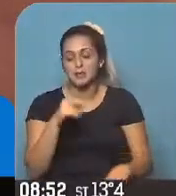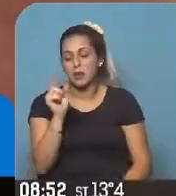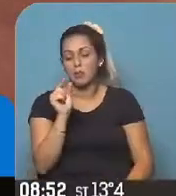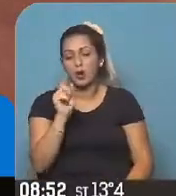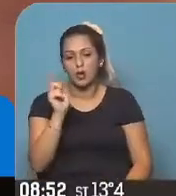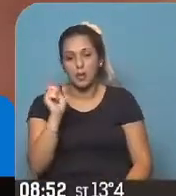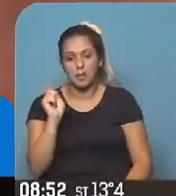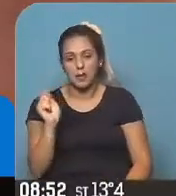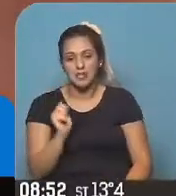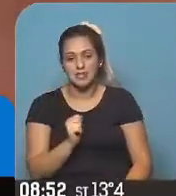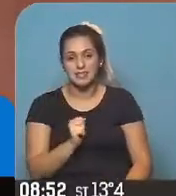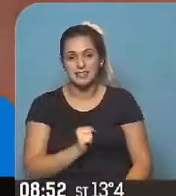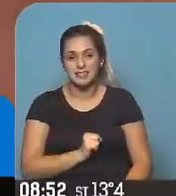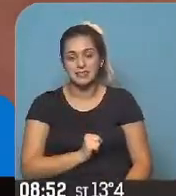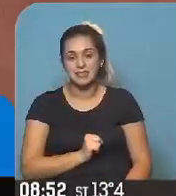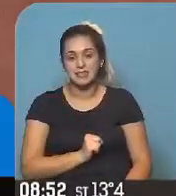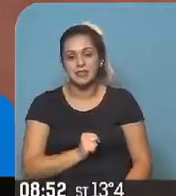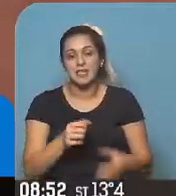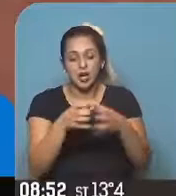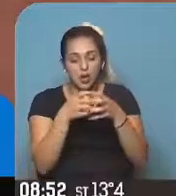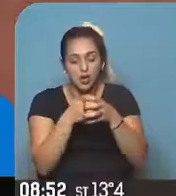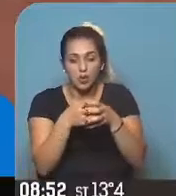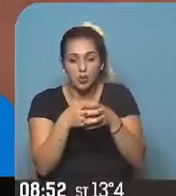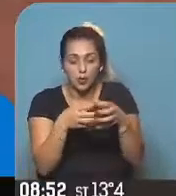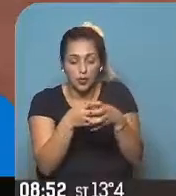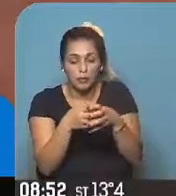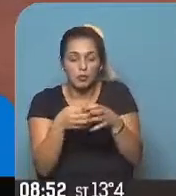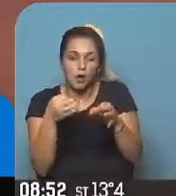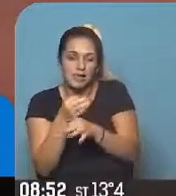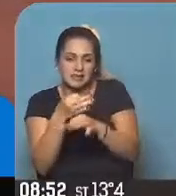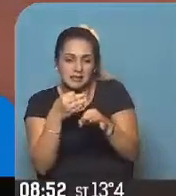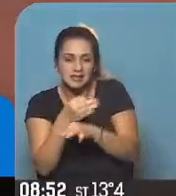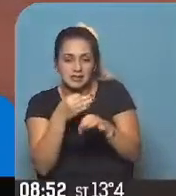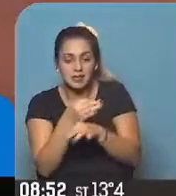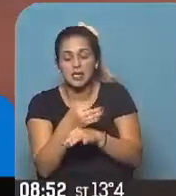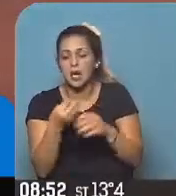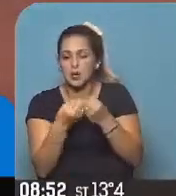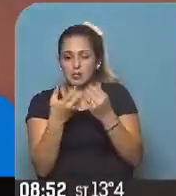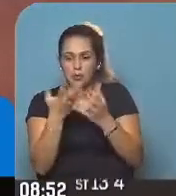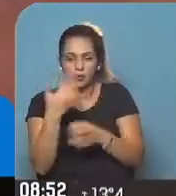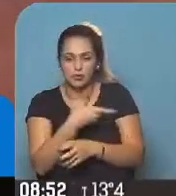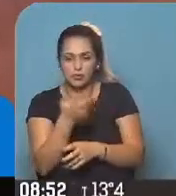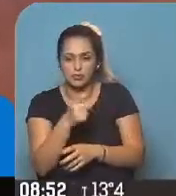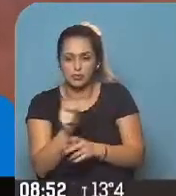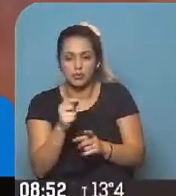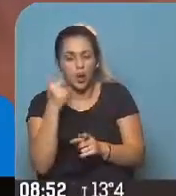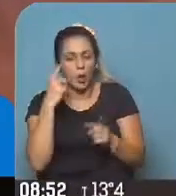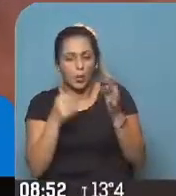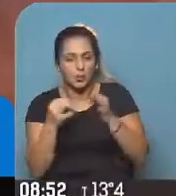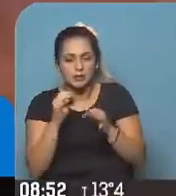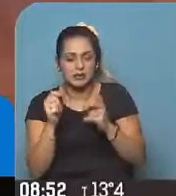a adoctrinar a una serie de gauchos de la zona, muchos de los cuales no tenían ningún tipo de causa con la